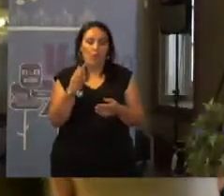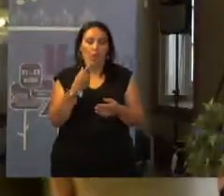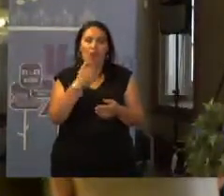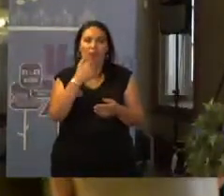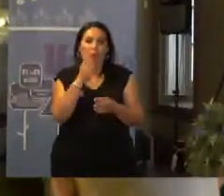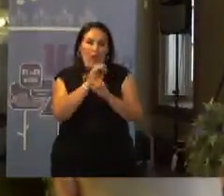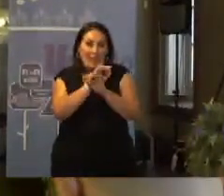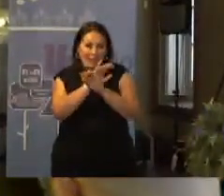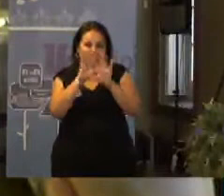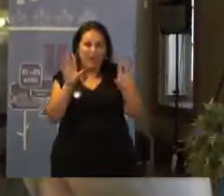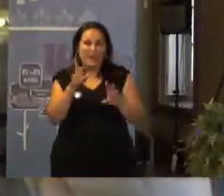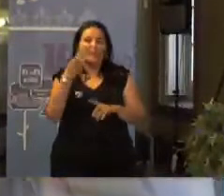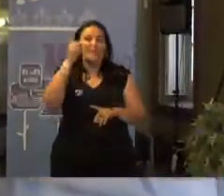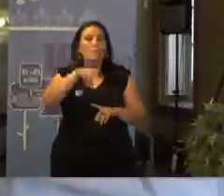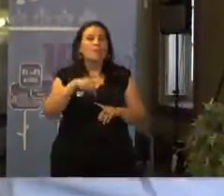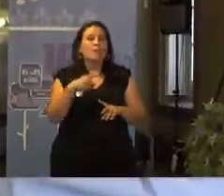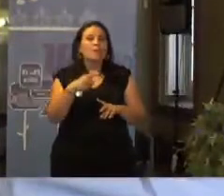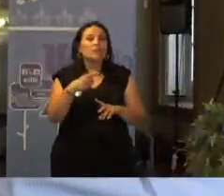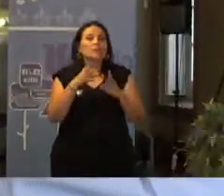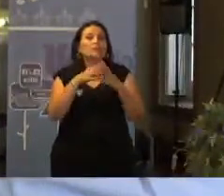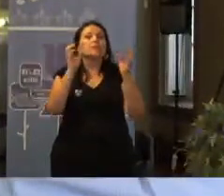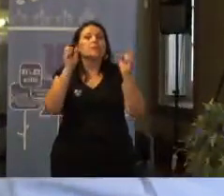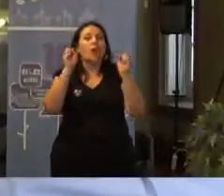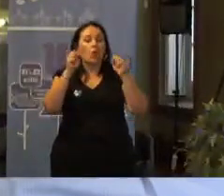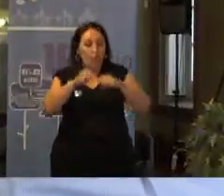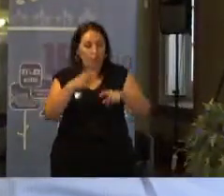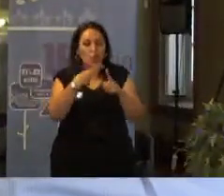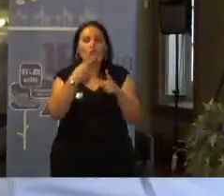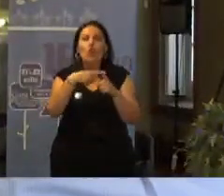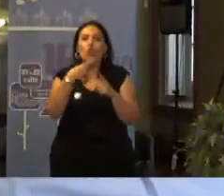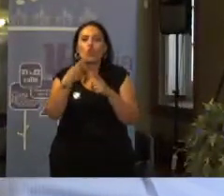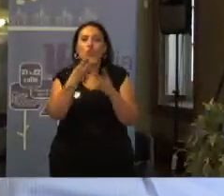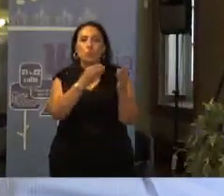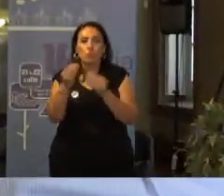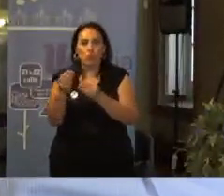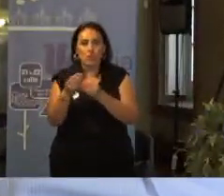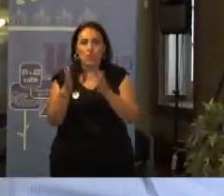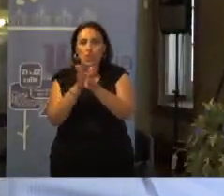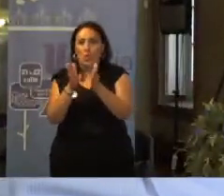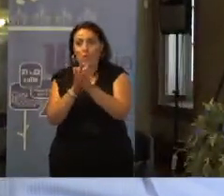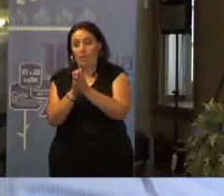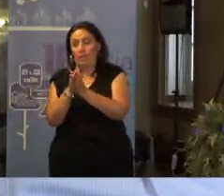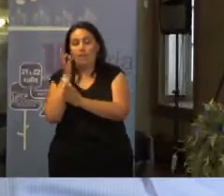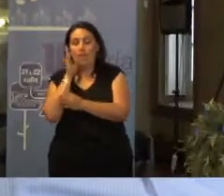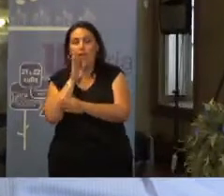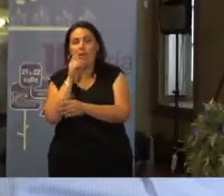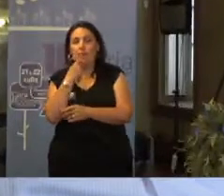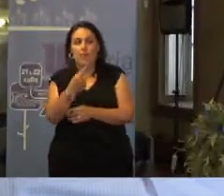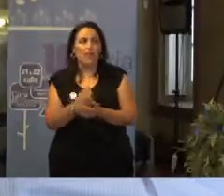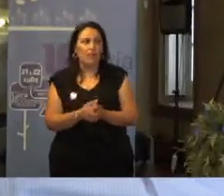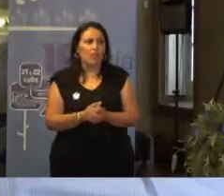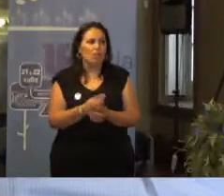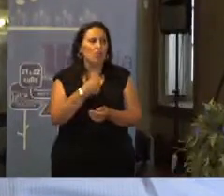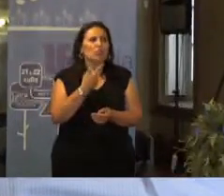pois, estou de acordo con moitas das cousas que dicía Tareixa, a que tamén vou facer